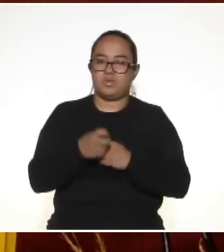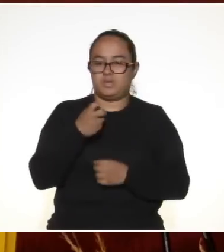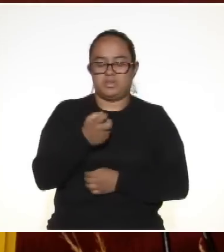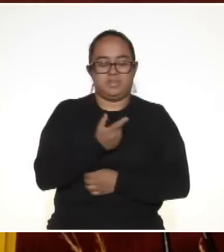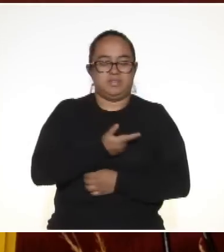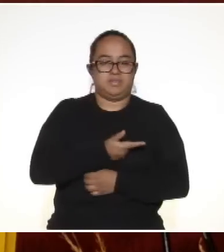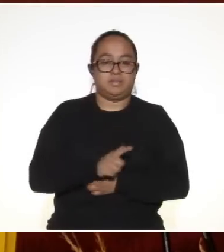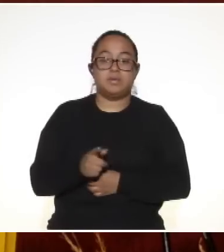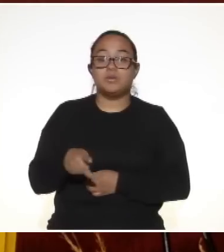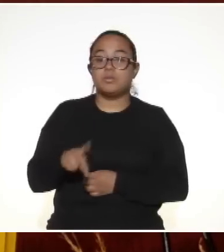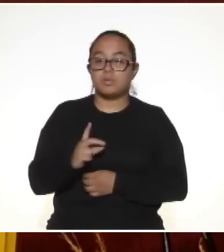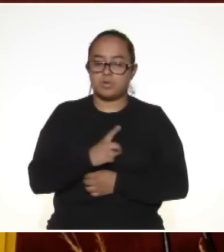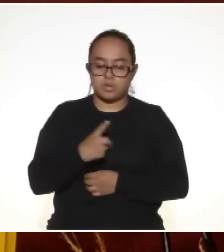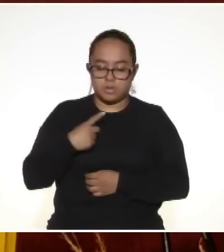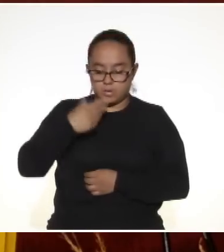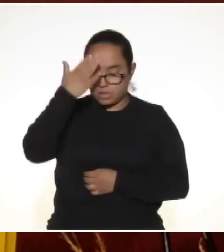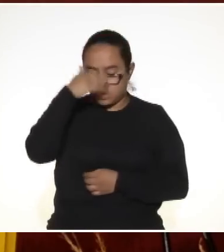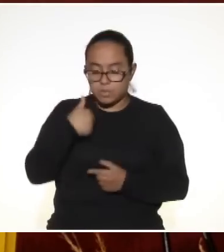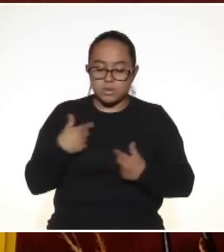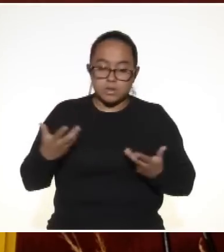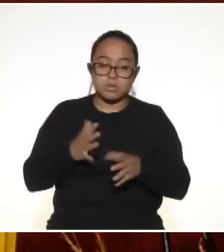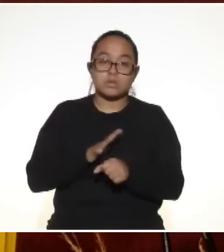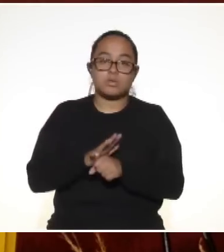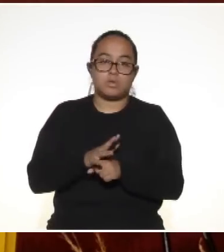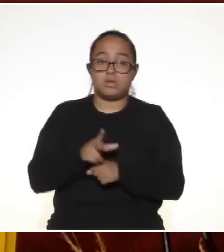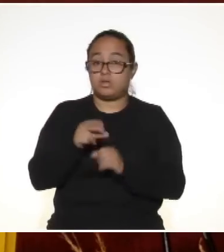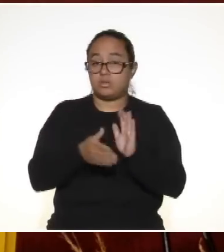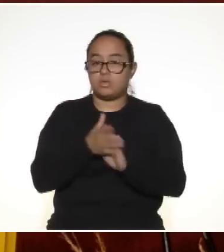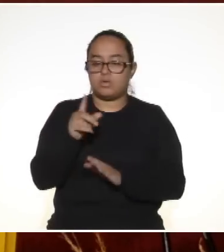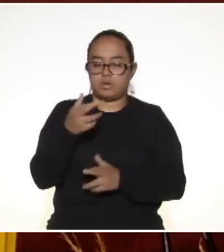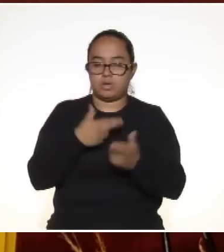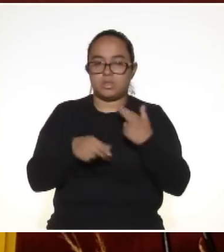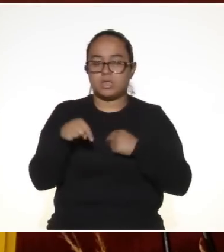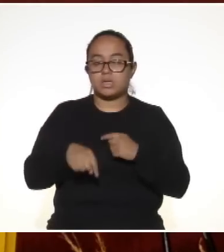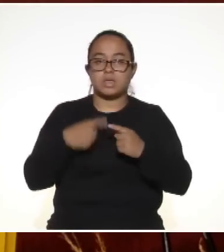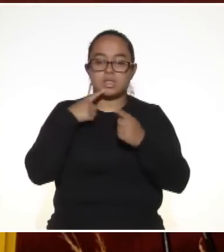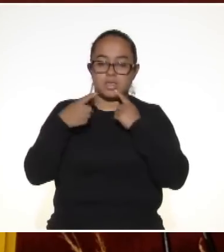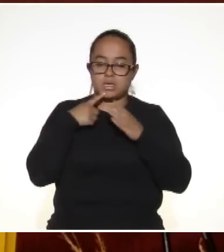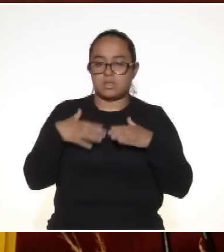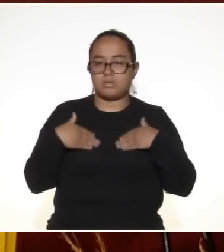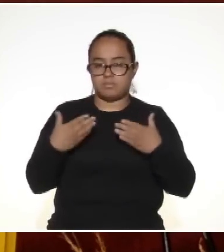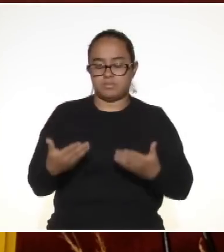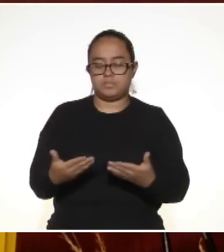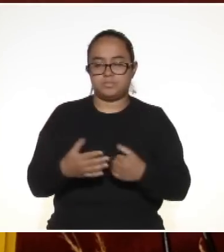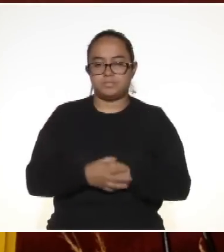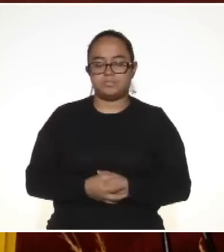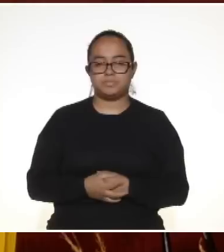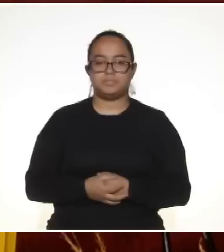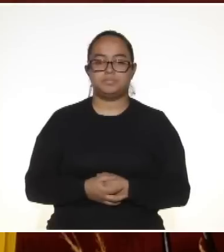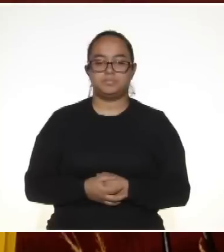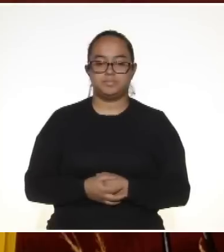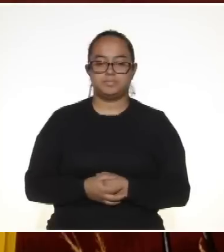gustan, pero hay que saber qué hacer entre ellas. No se vayan, nosotros regresamos ahorita, estamos aquí en Diálogos en Confianza.